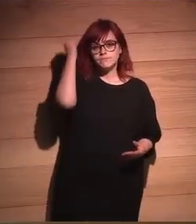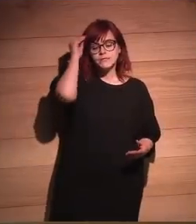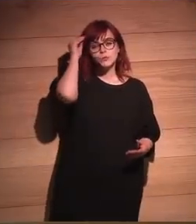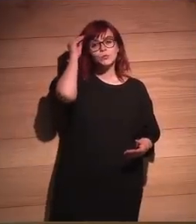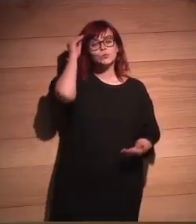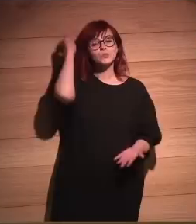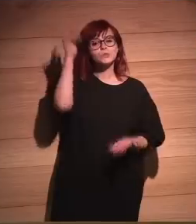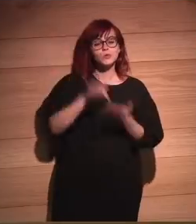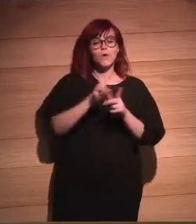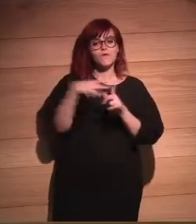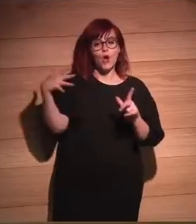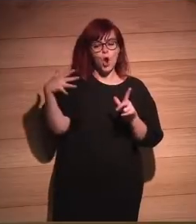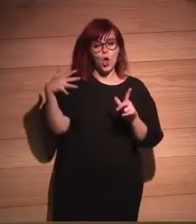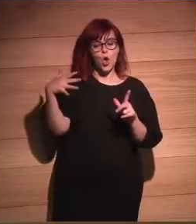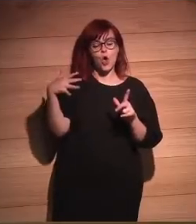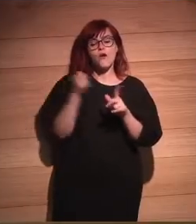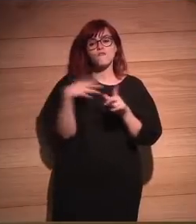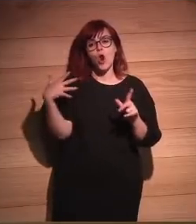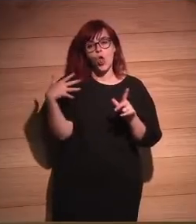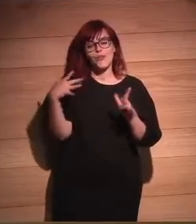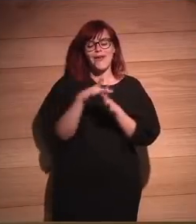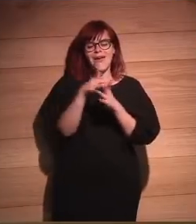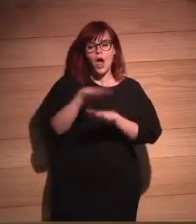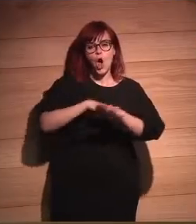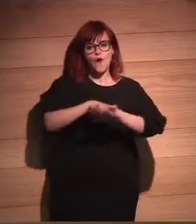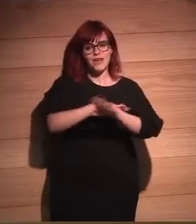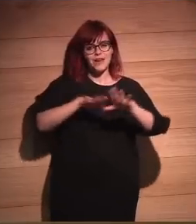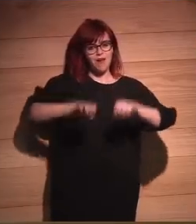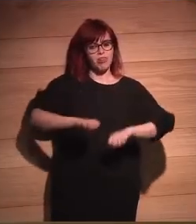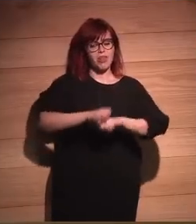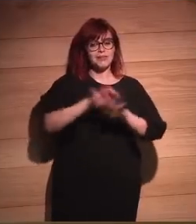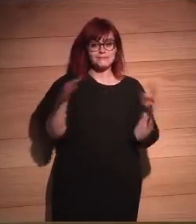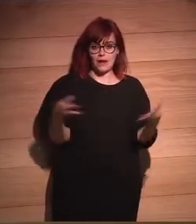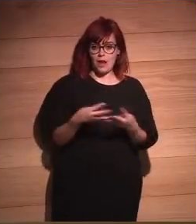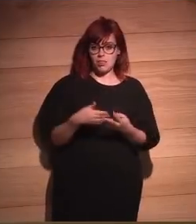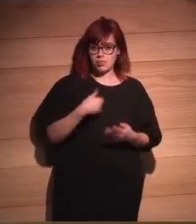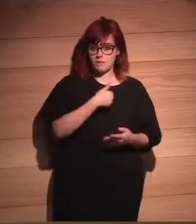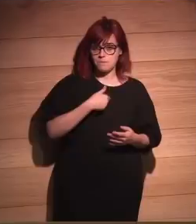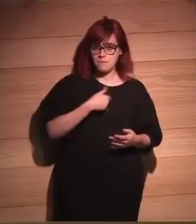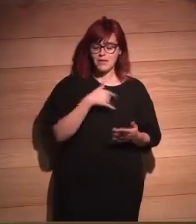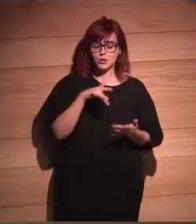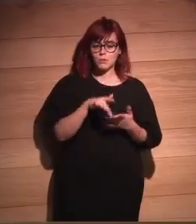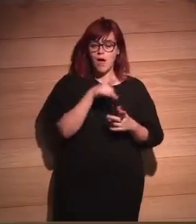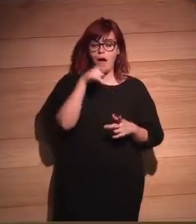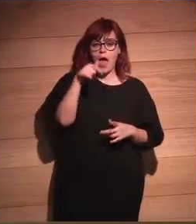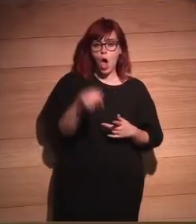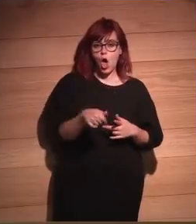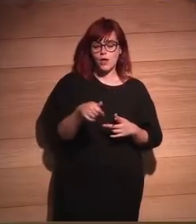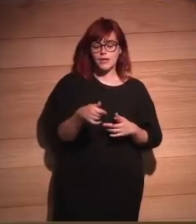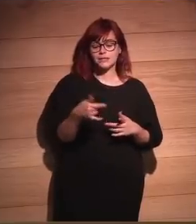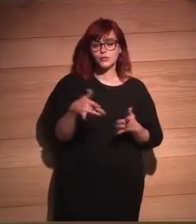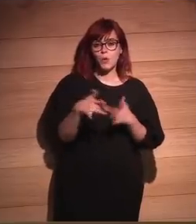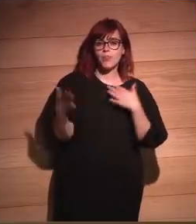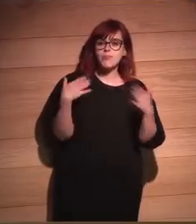que el Foro Gobernanza de Internet, por ligar un poco con el papel que mencionabas del foro, ha propiciado